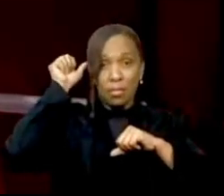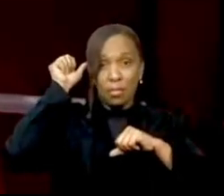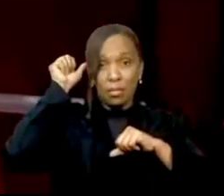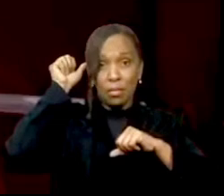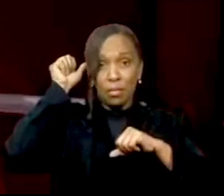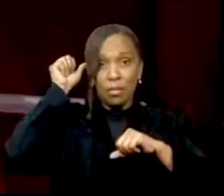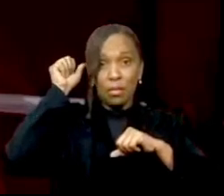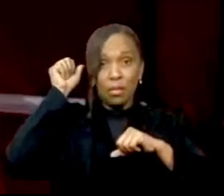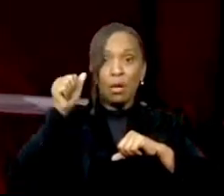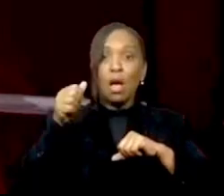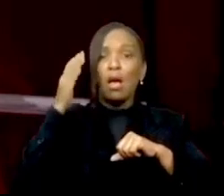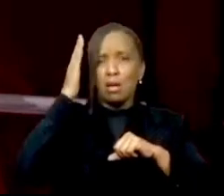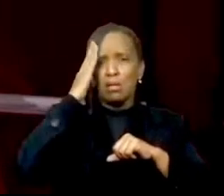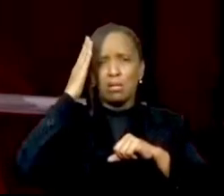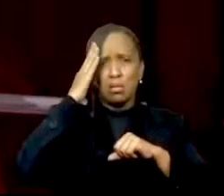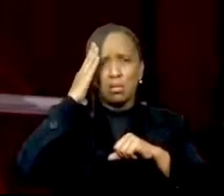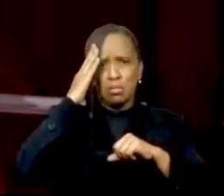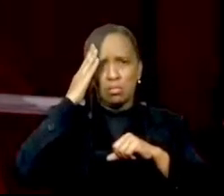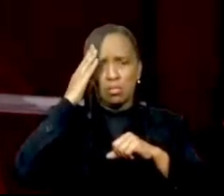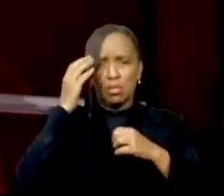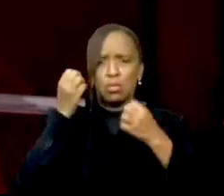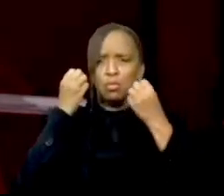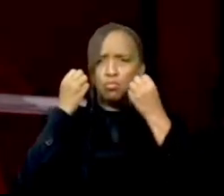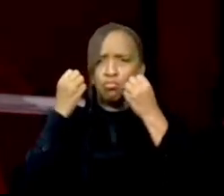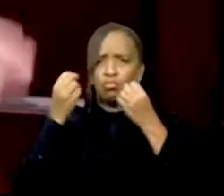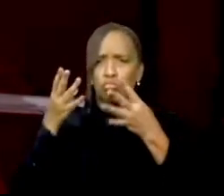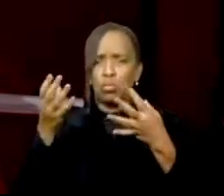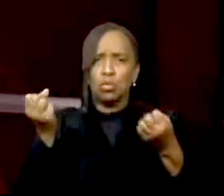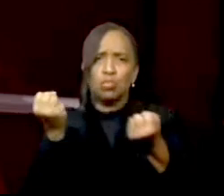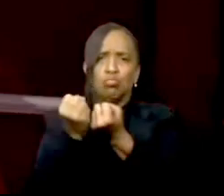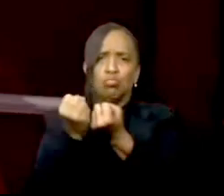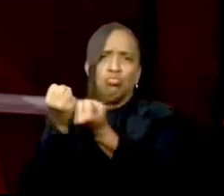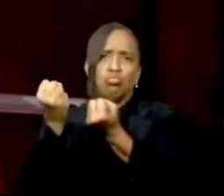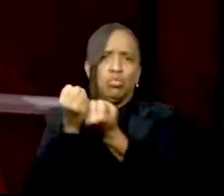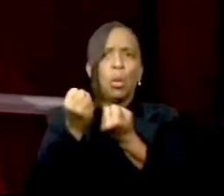voluntad de que se haga una cláusula